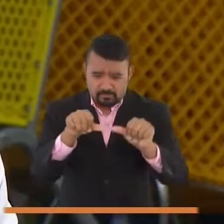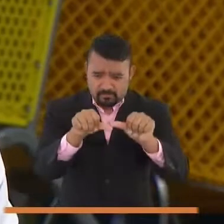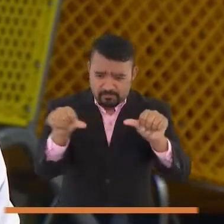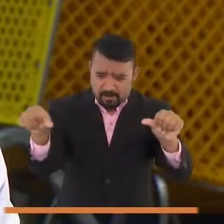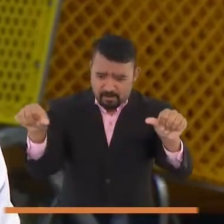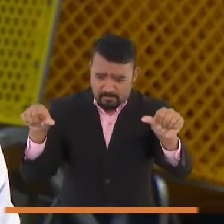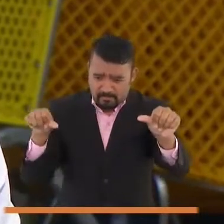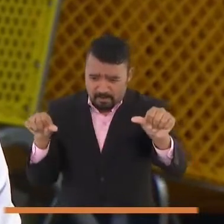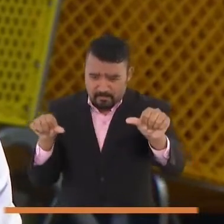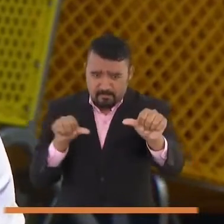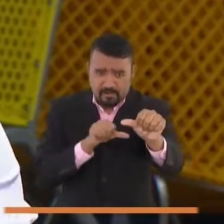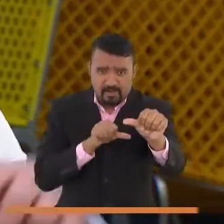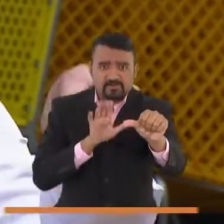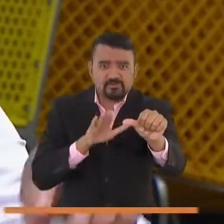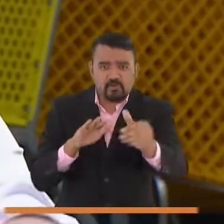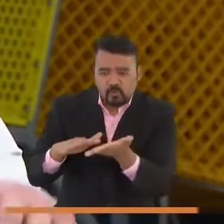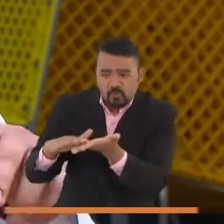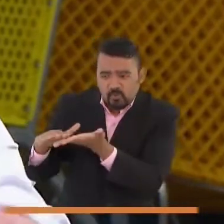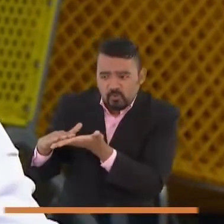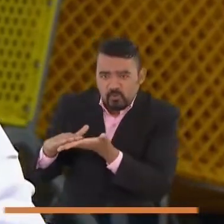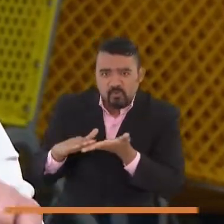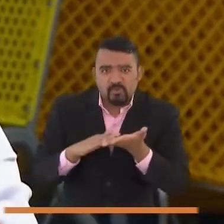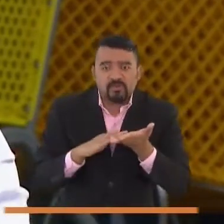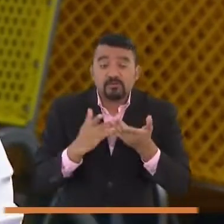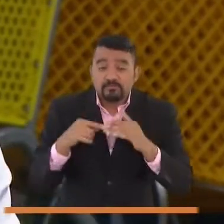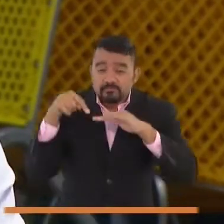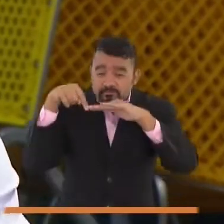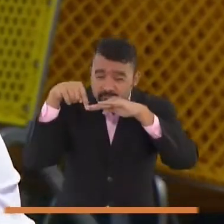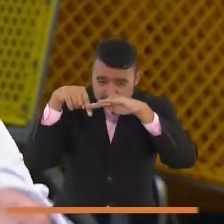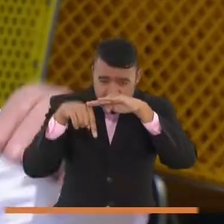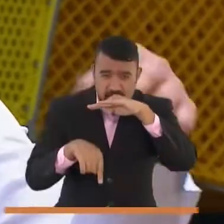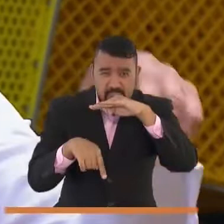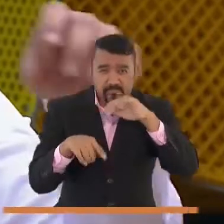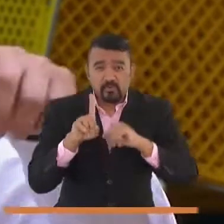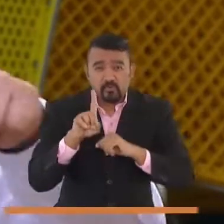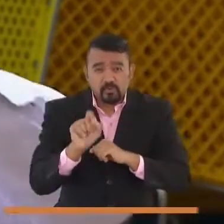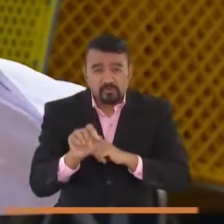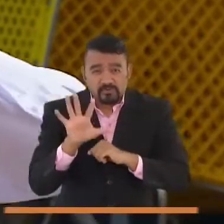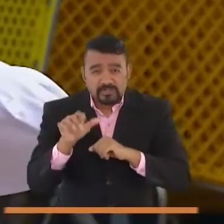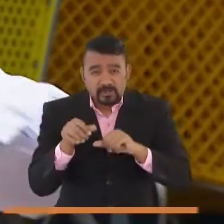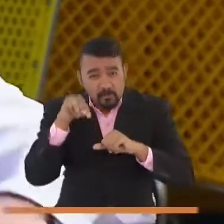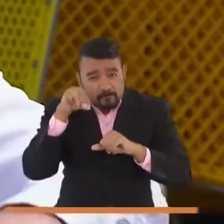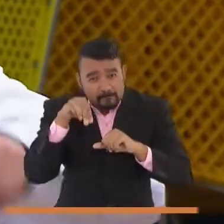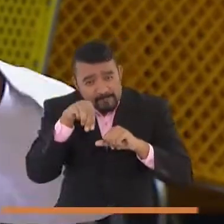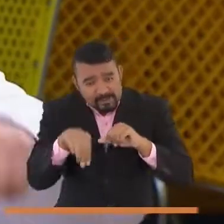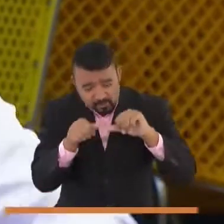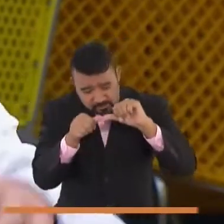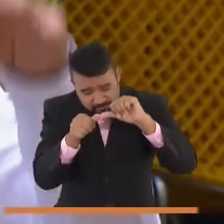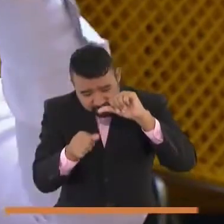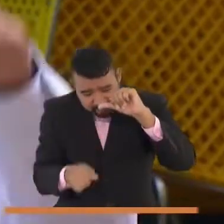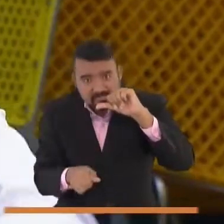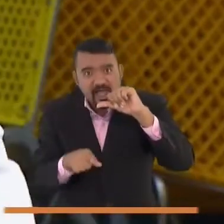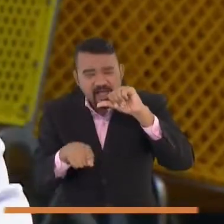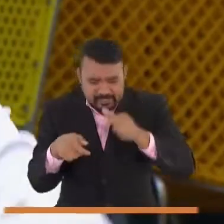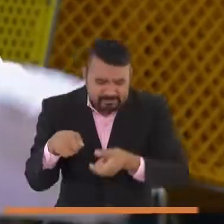dentro de este parque también, este pasaje, excavaciones a 1.52 metros de profundidad para todo lo que son las redes húmedas, las redes